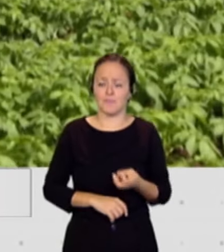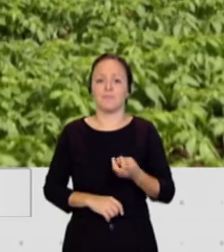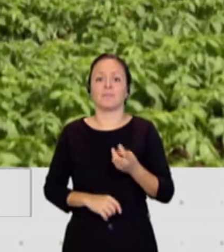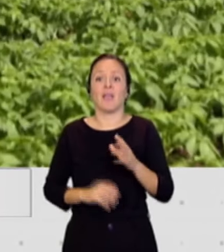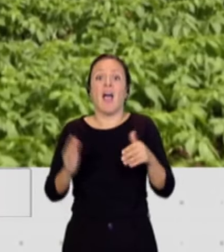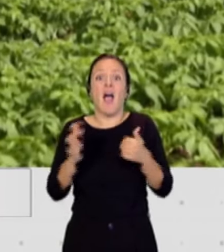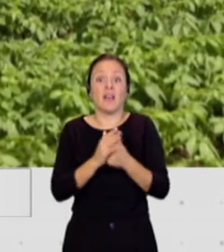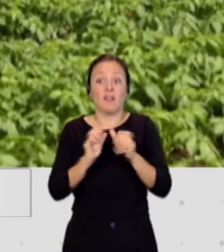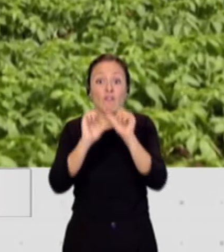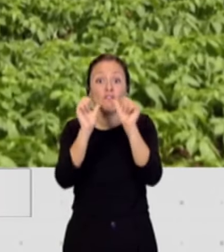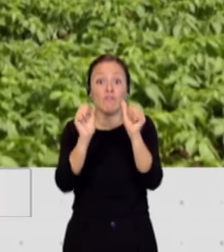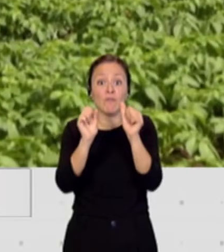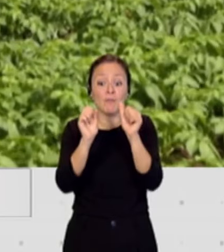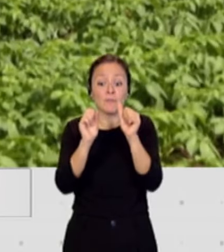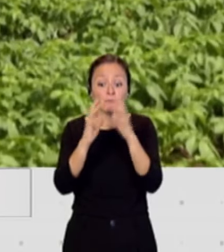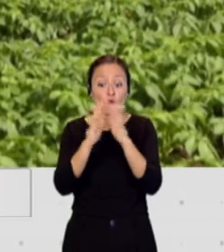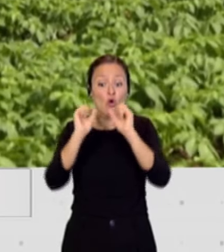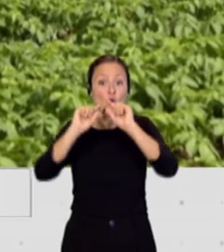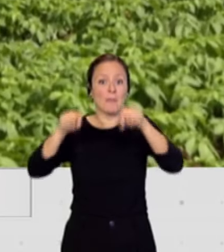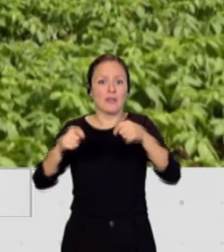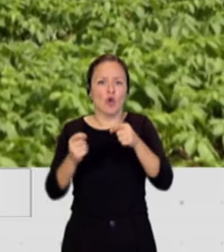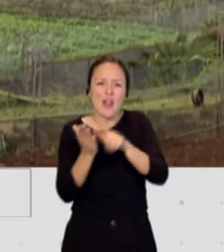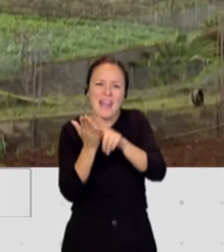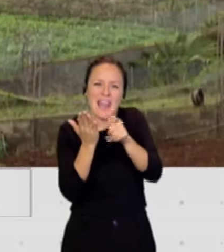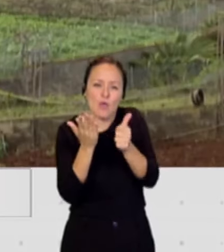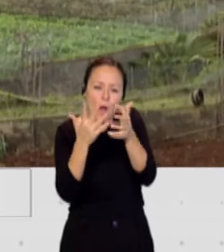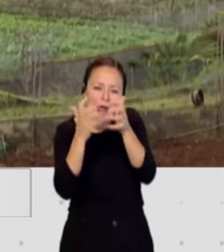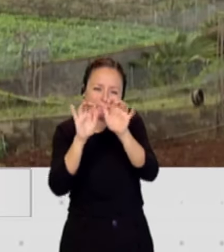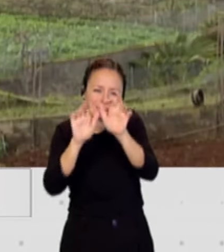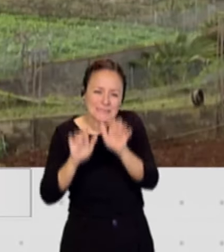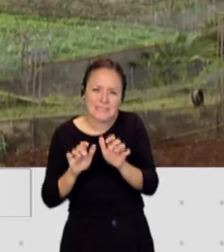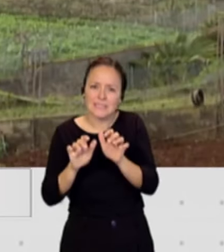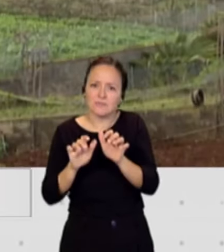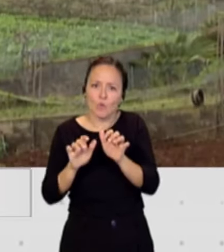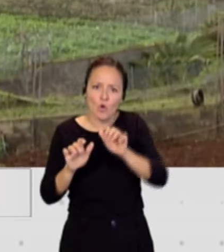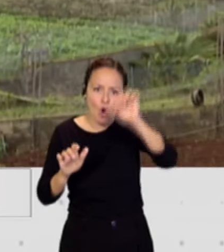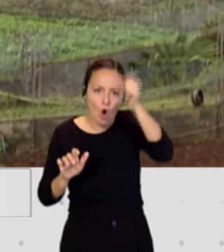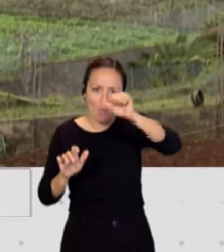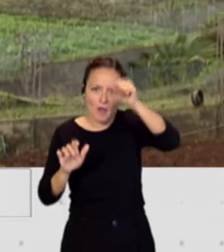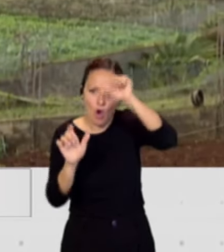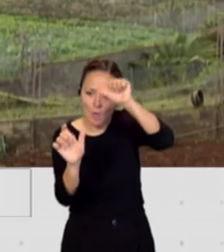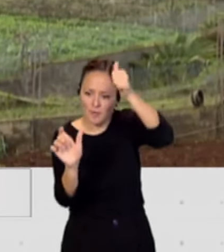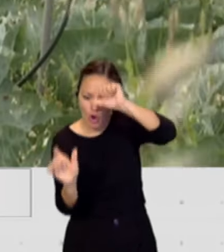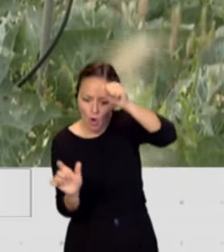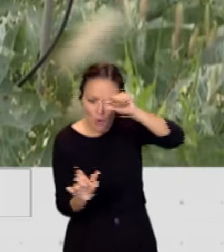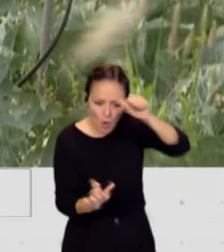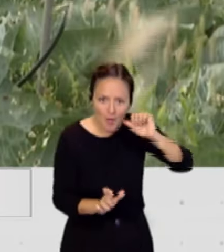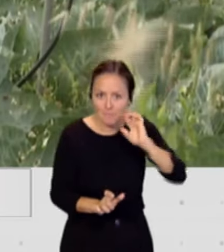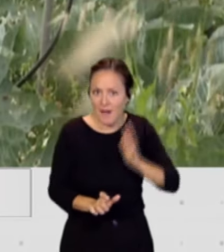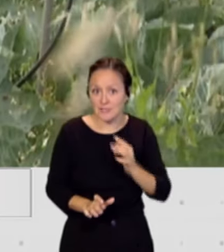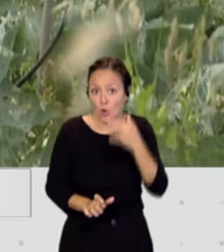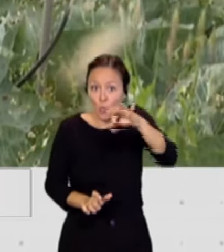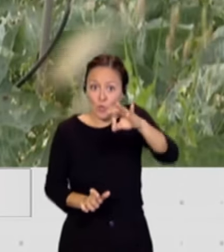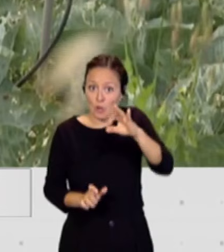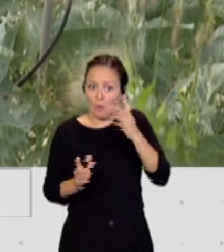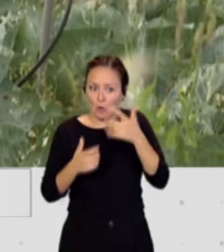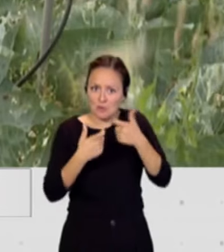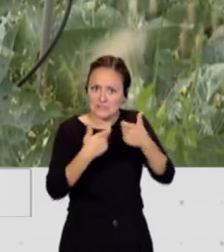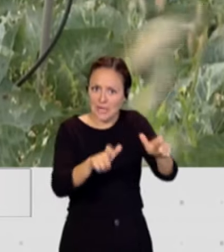incluso del convenio es un lenguaje que es masculinizado que cuando cuando en el sector